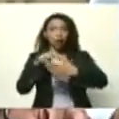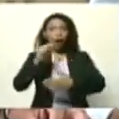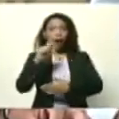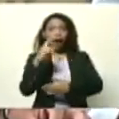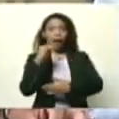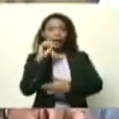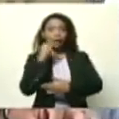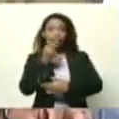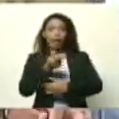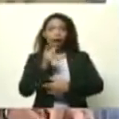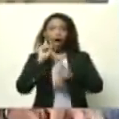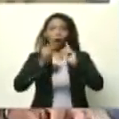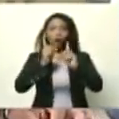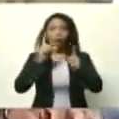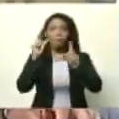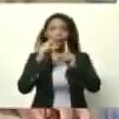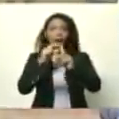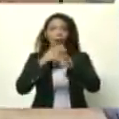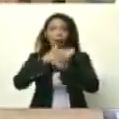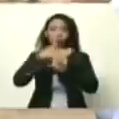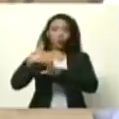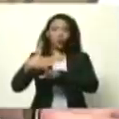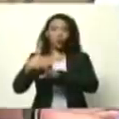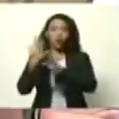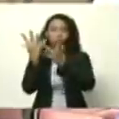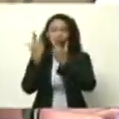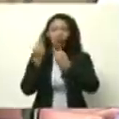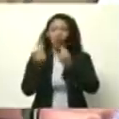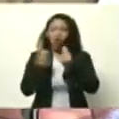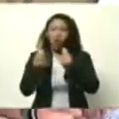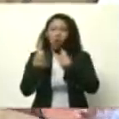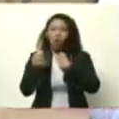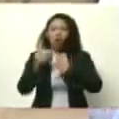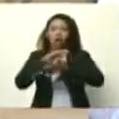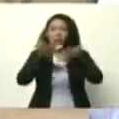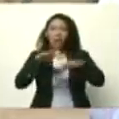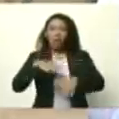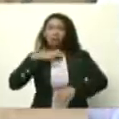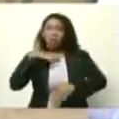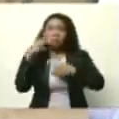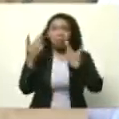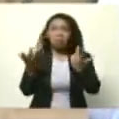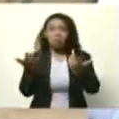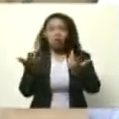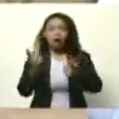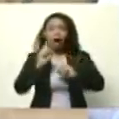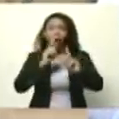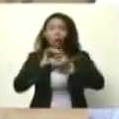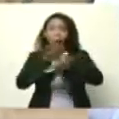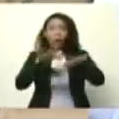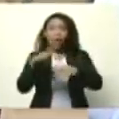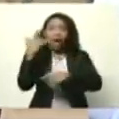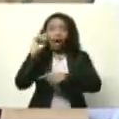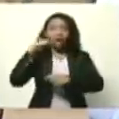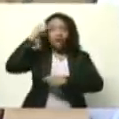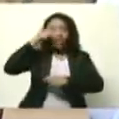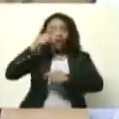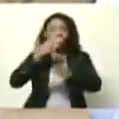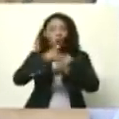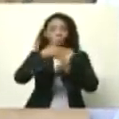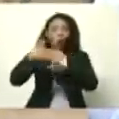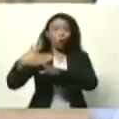algunas palabras, compartiera con nosotros. Cuéntame cómo estuvieron las playas, Ali. Vimos unas playas, no sé si tienen imágenes para